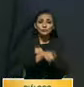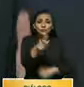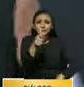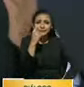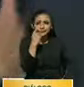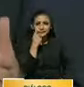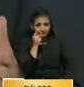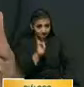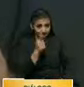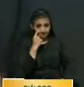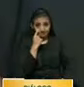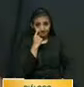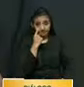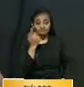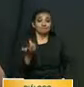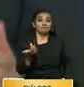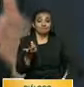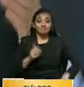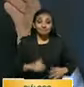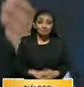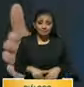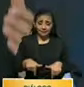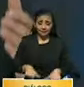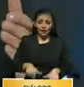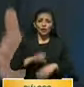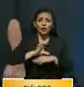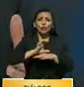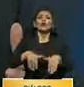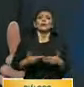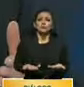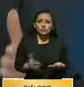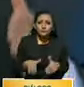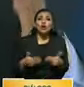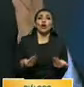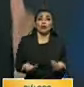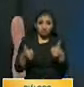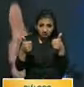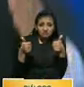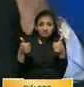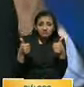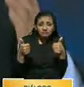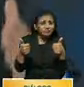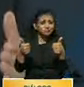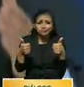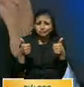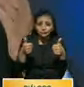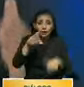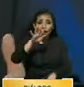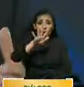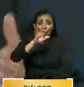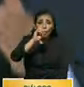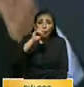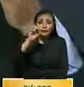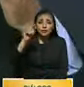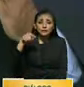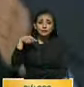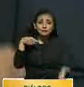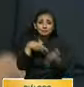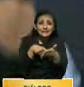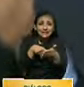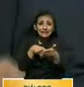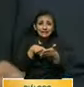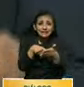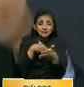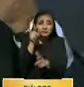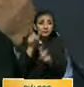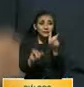ustedes cómo se encuentra el país ahora, más de 400 mil que